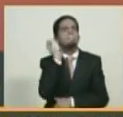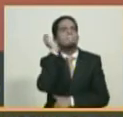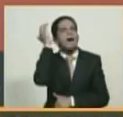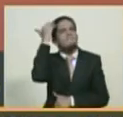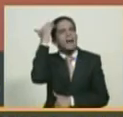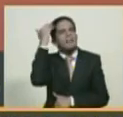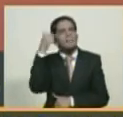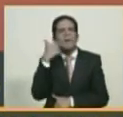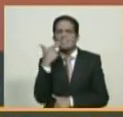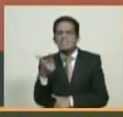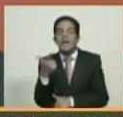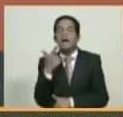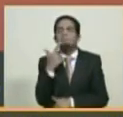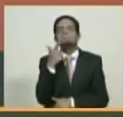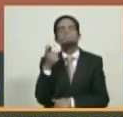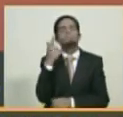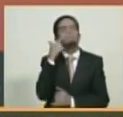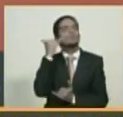última esperanza.